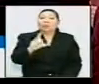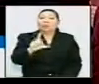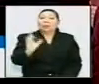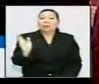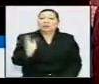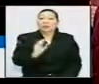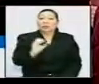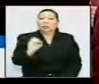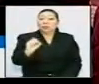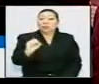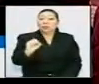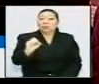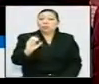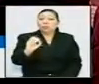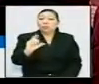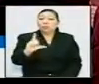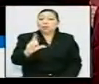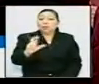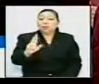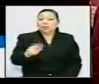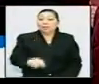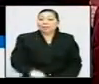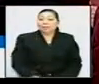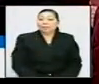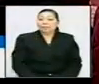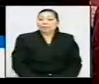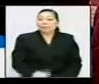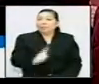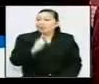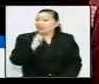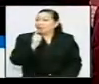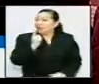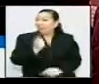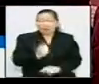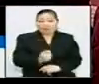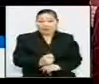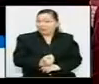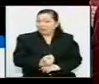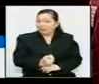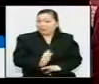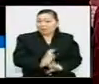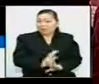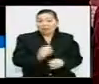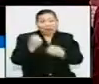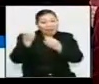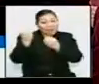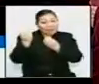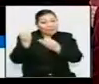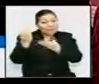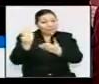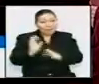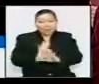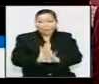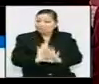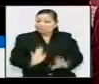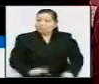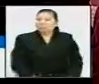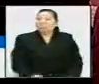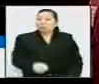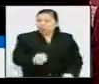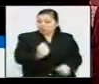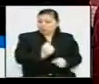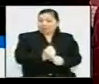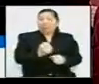aplaudirle sinceramente, porque el contralor no está denunciando, sino está informando lo que él ha hecho. Y es su